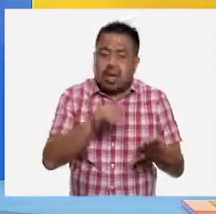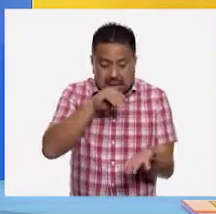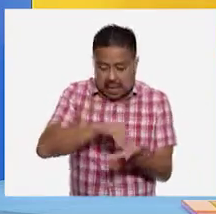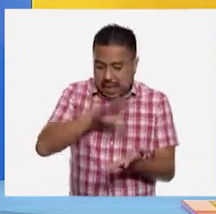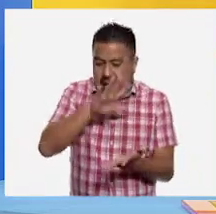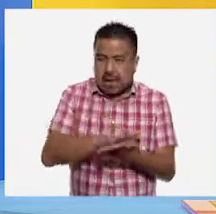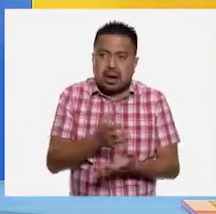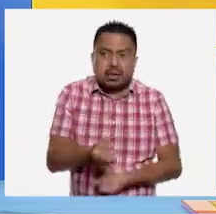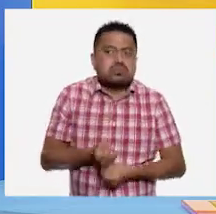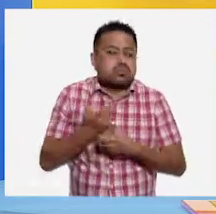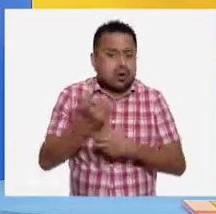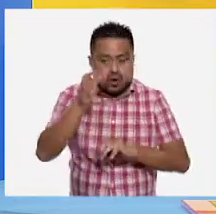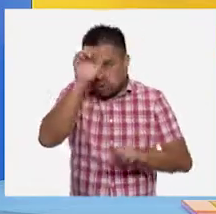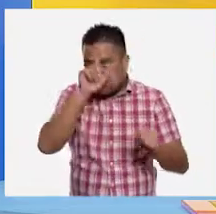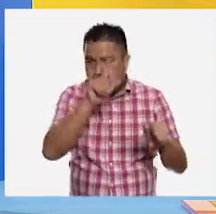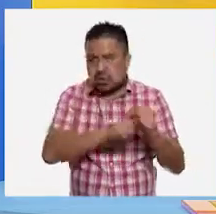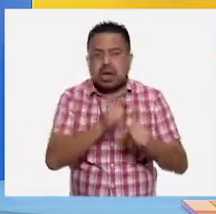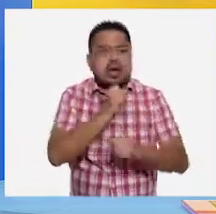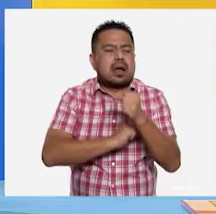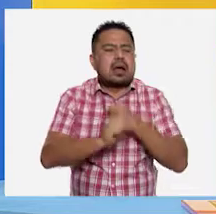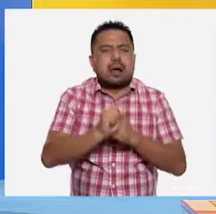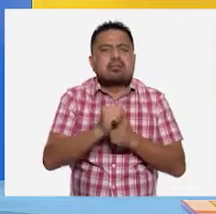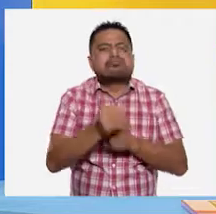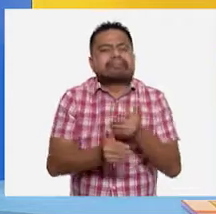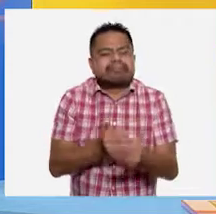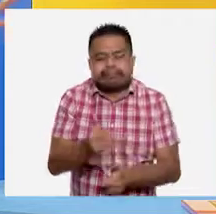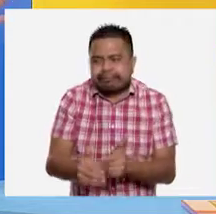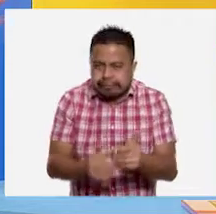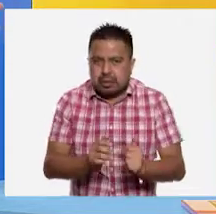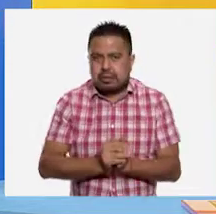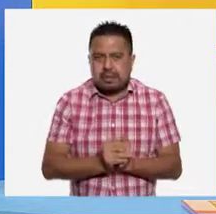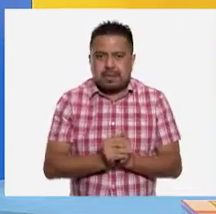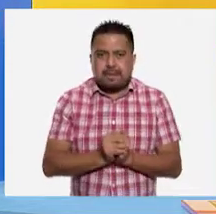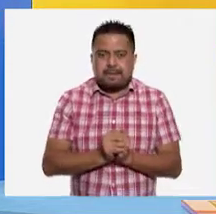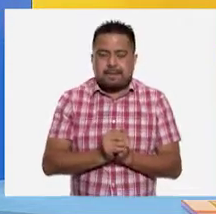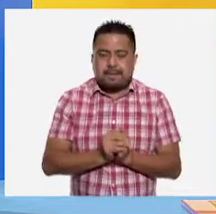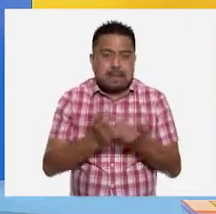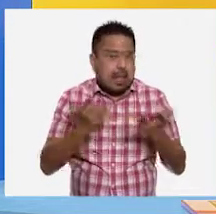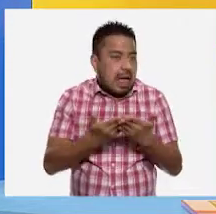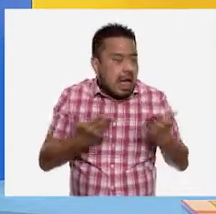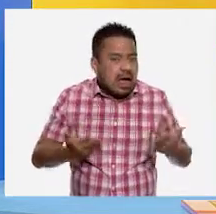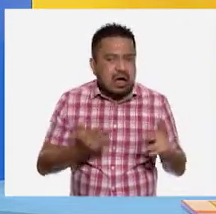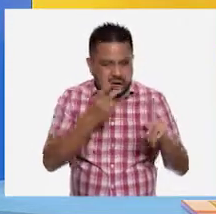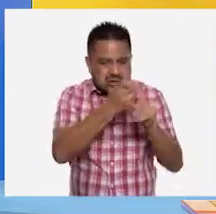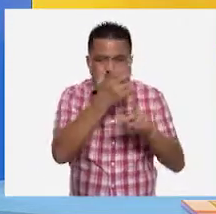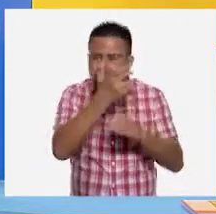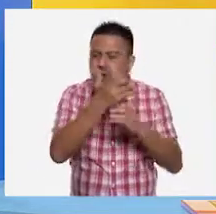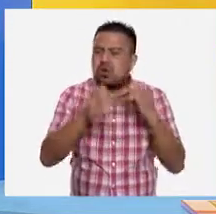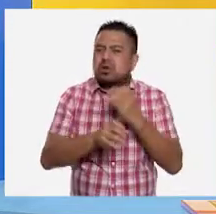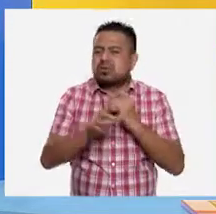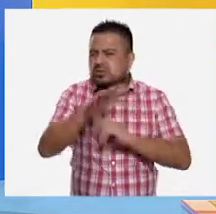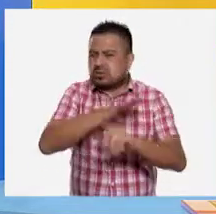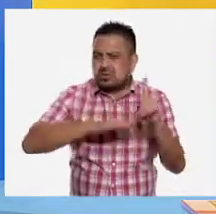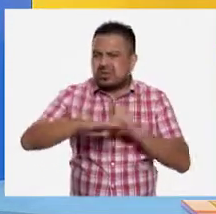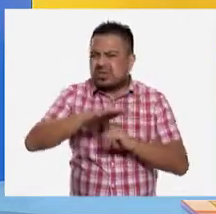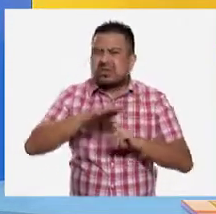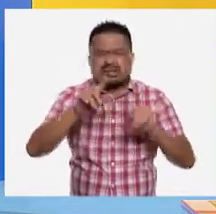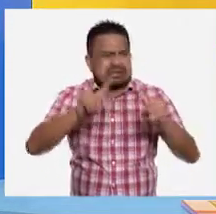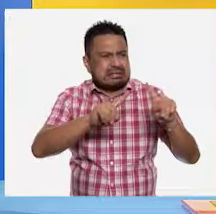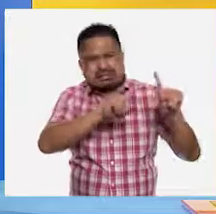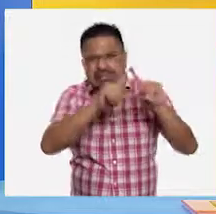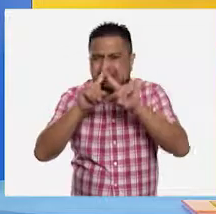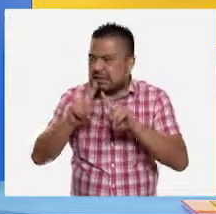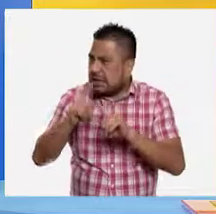las manifestaciones culturales de los años posteriores. Entonces, aunque fueron productos de contextos muy distintos y